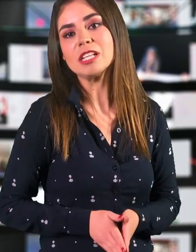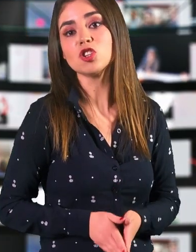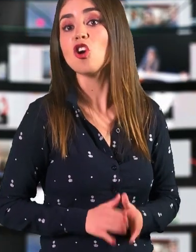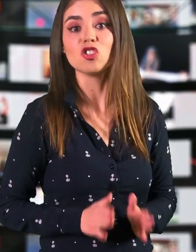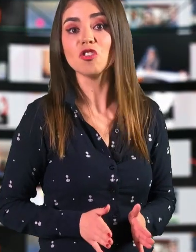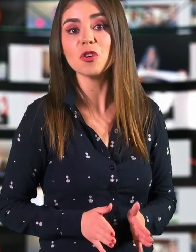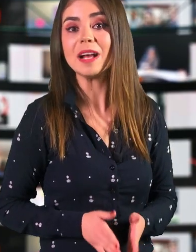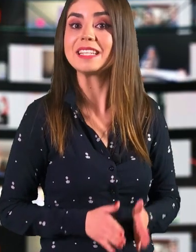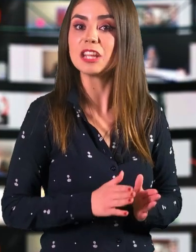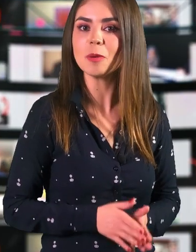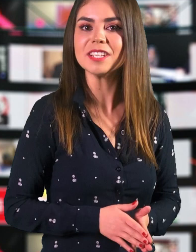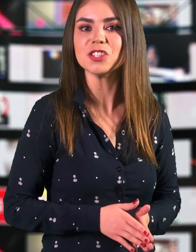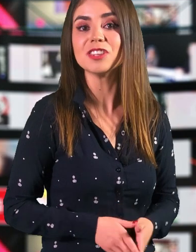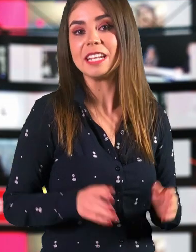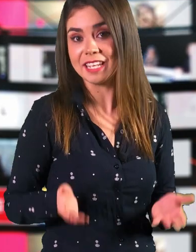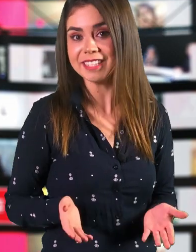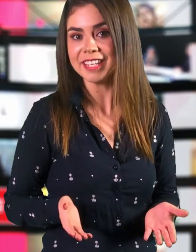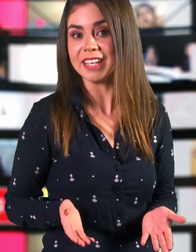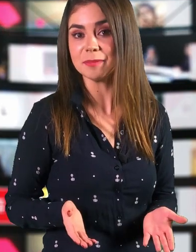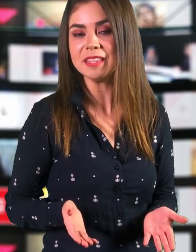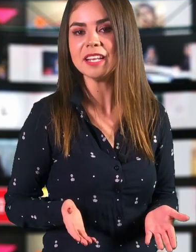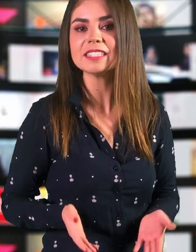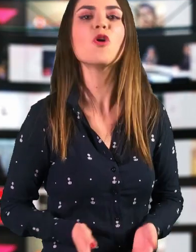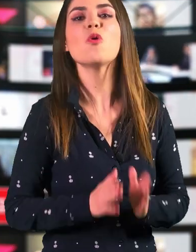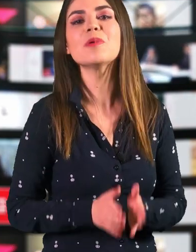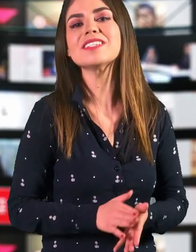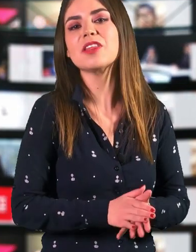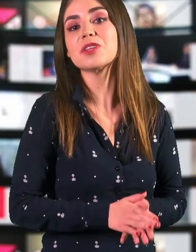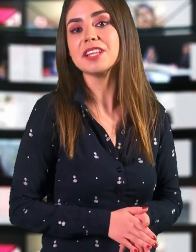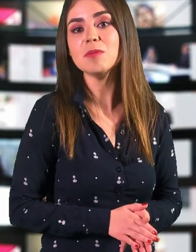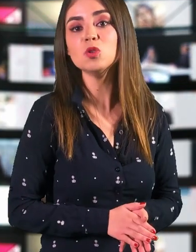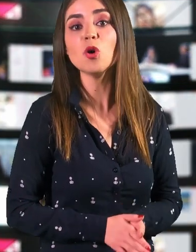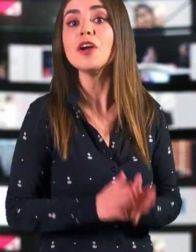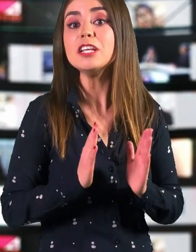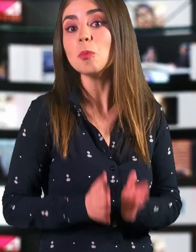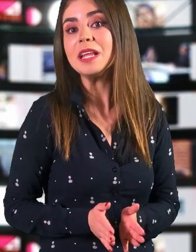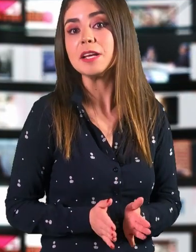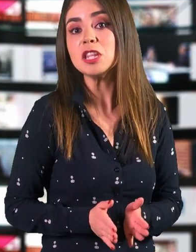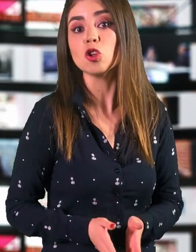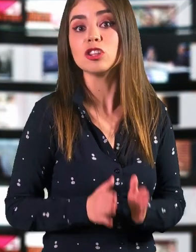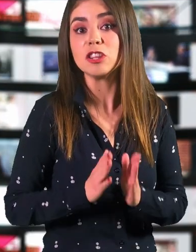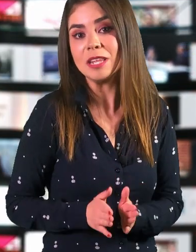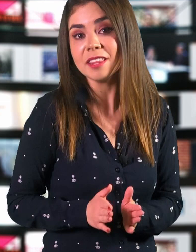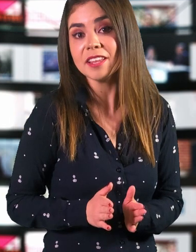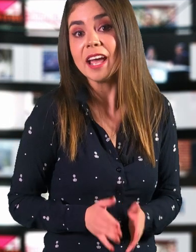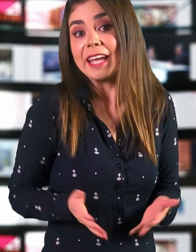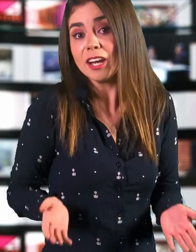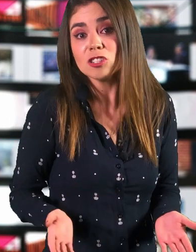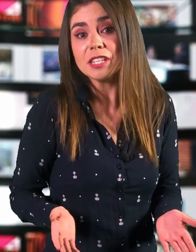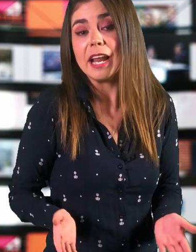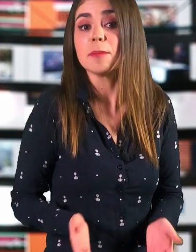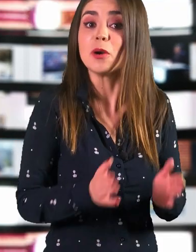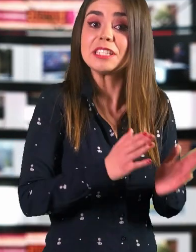de la inauguración no formal de esta nueva sección del quién es quién en las mentiras, un presentador de Telemundo hizo un planteamiento donde dio a entender